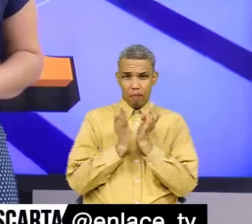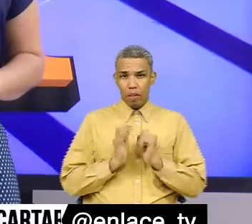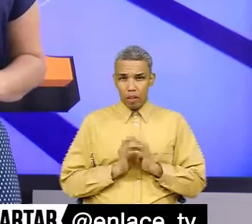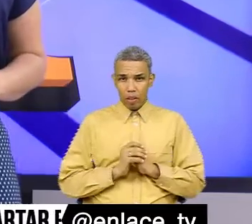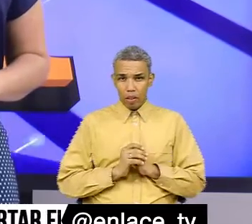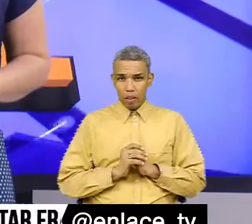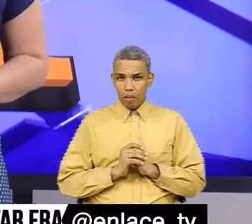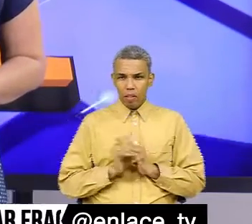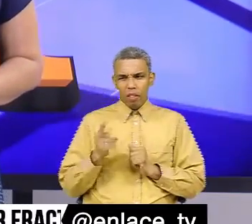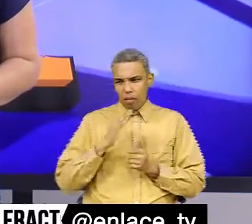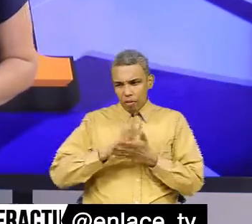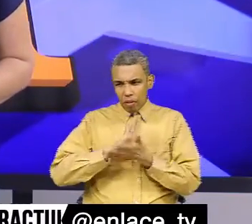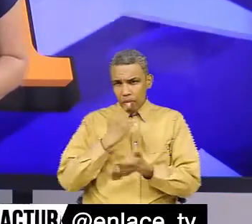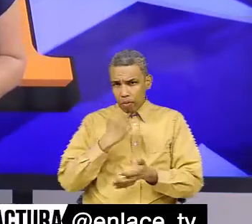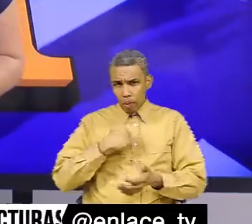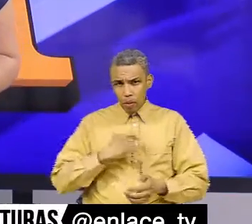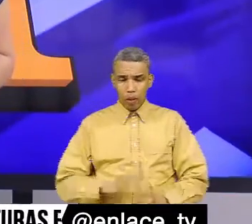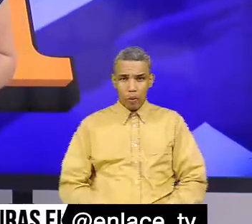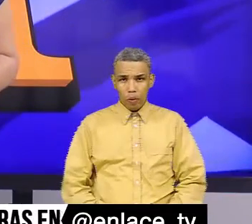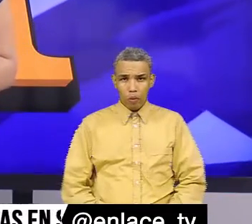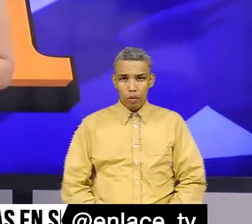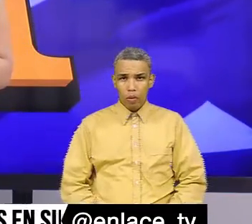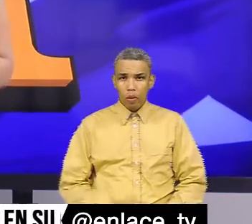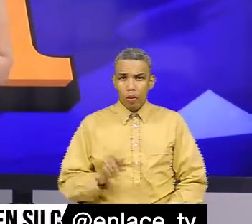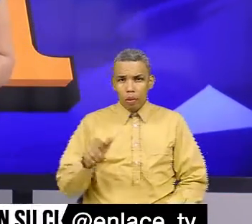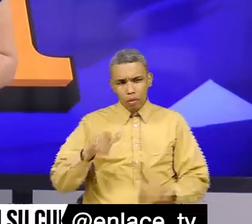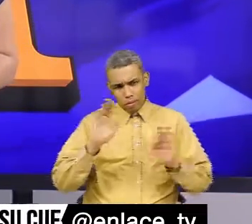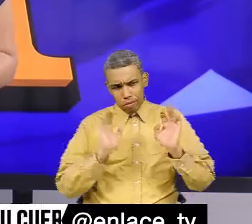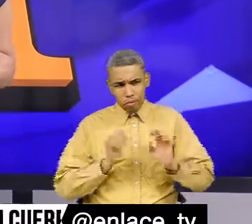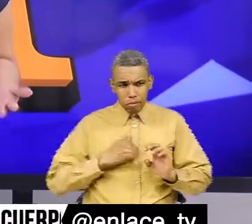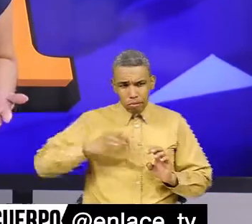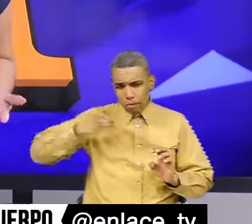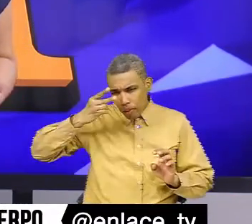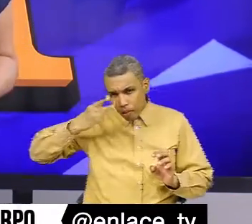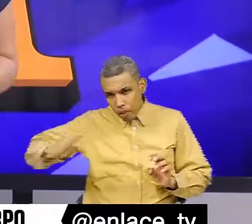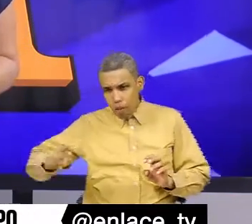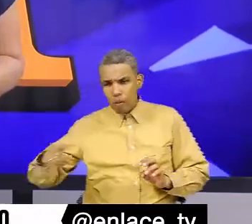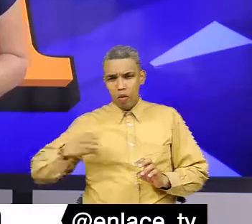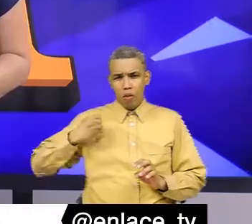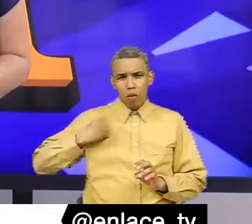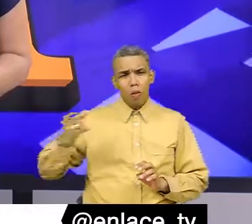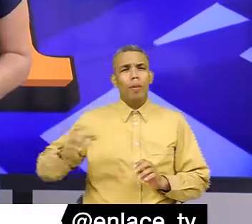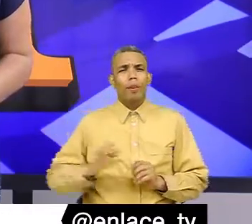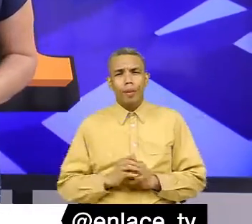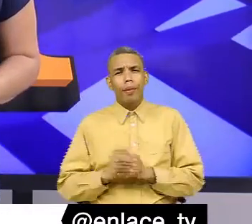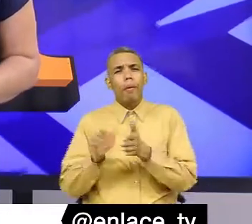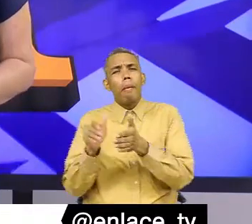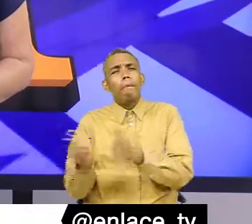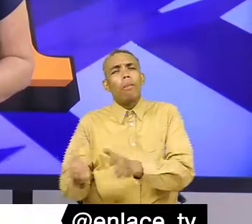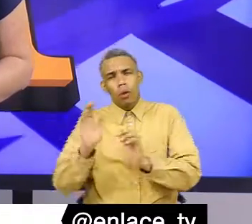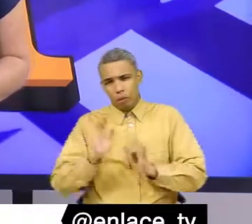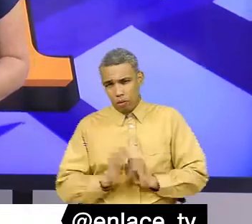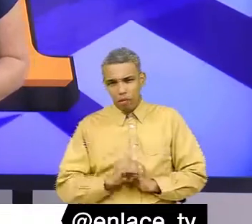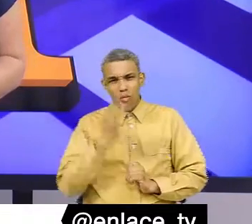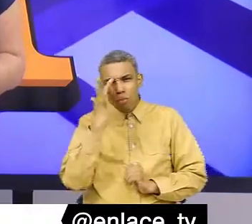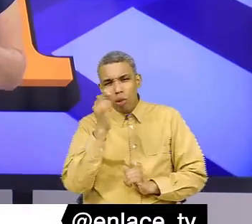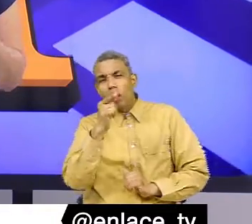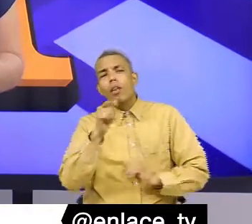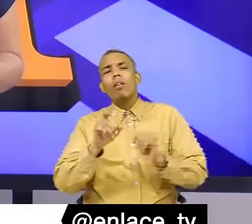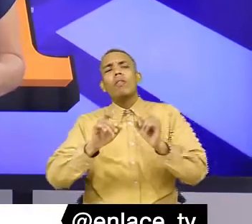una joven que en avanzado estado de gestación pierde la vida, según esta familia, por no haber tenido una